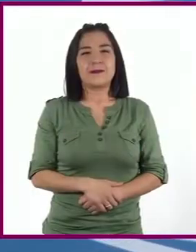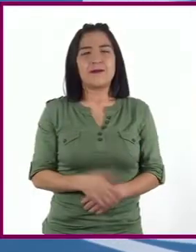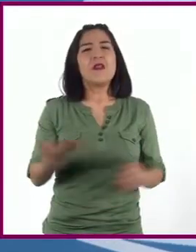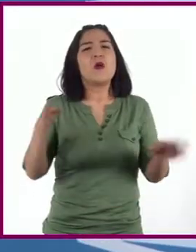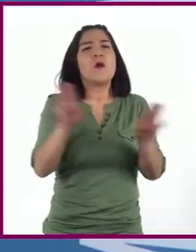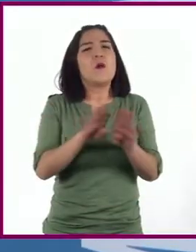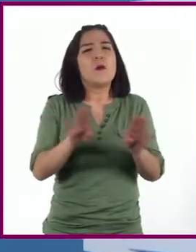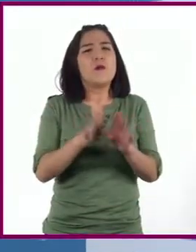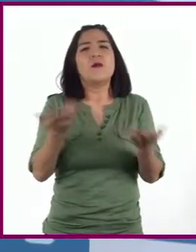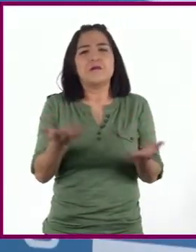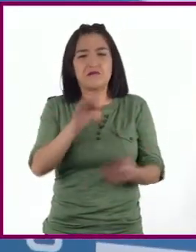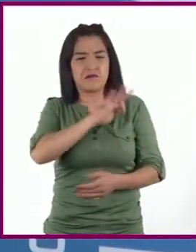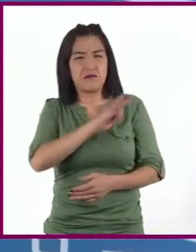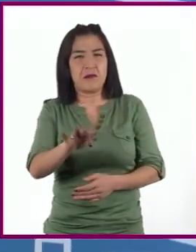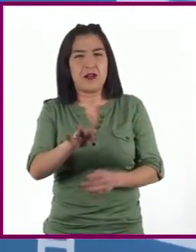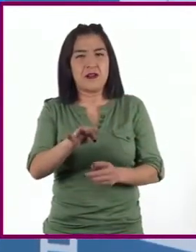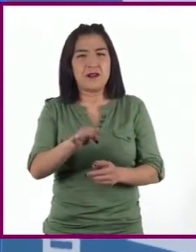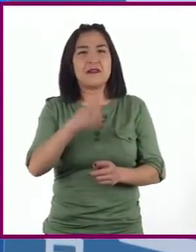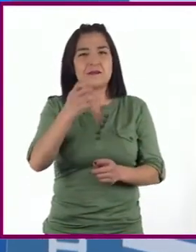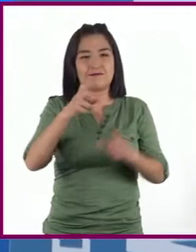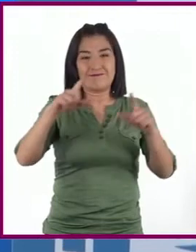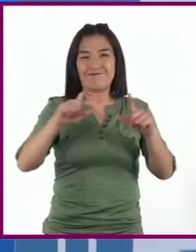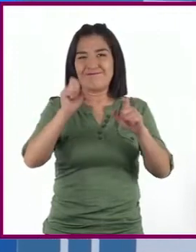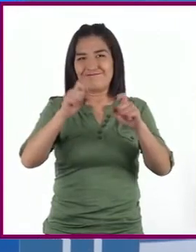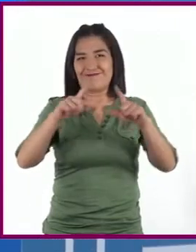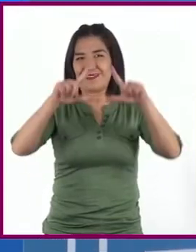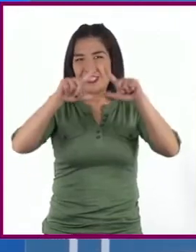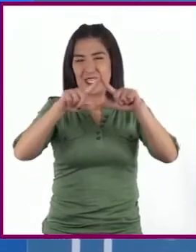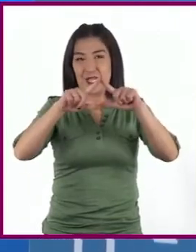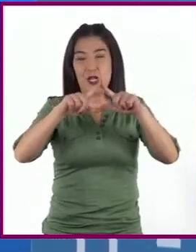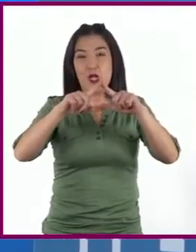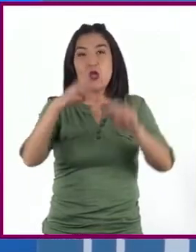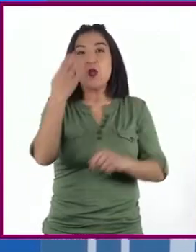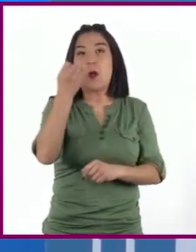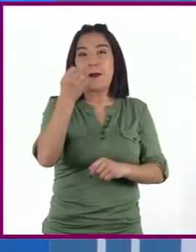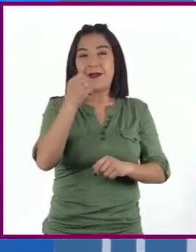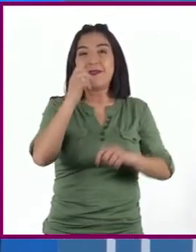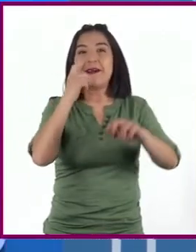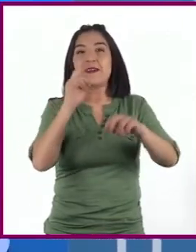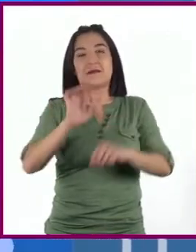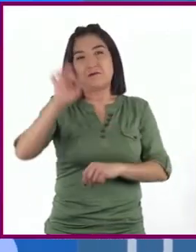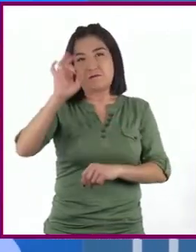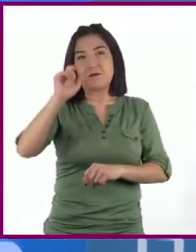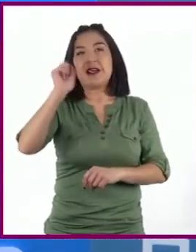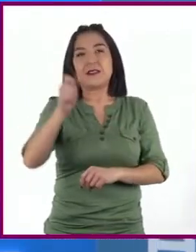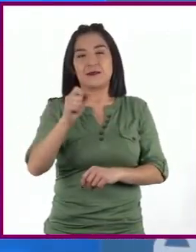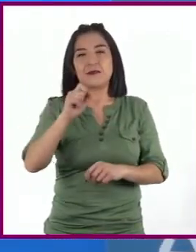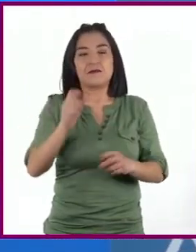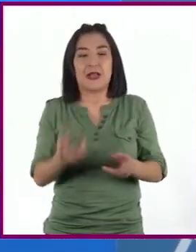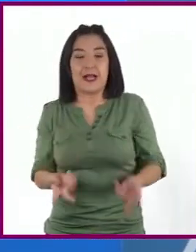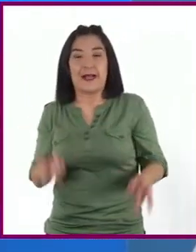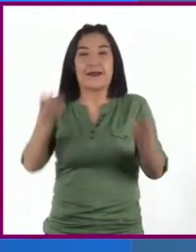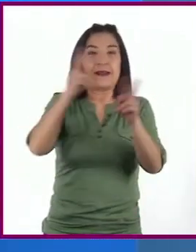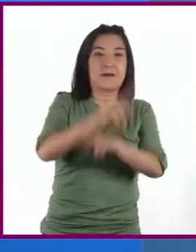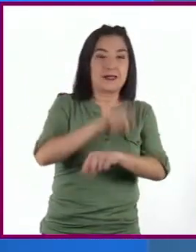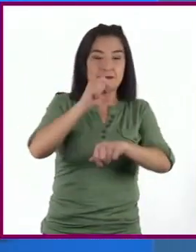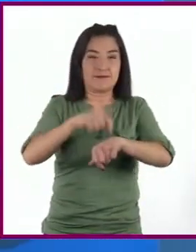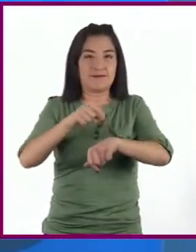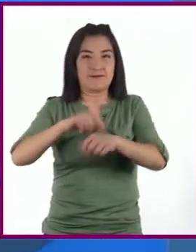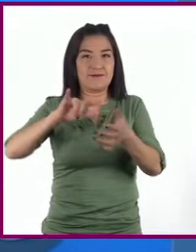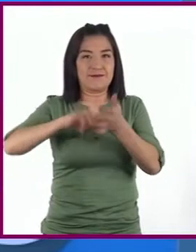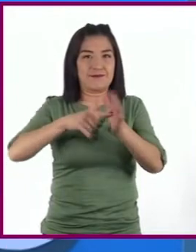¿Cómo podemos rotar el siguiente triángulo 90 grados en sentido contrario a las manecillas del